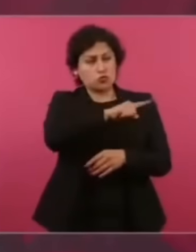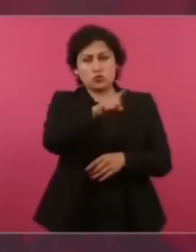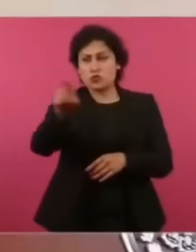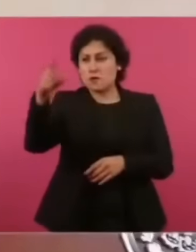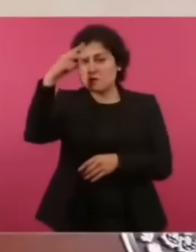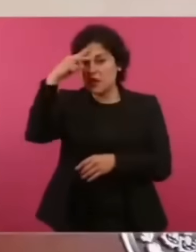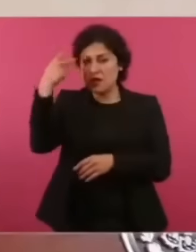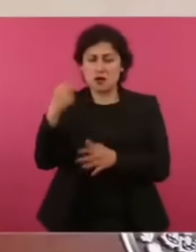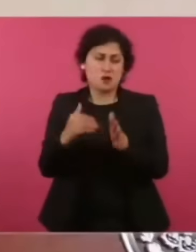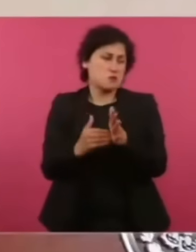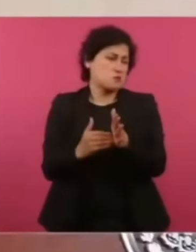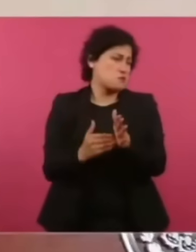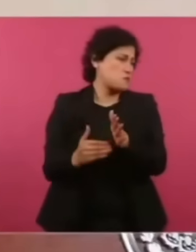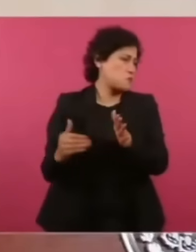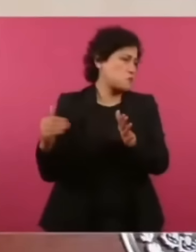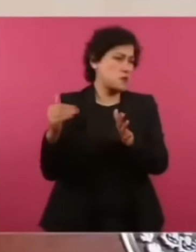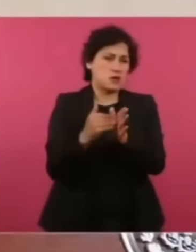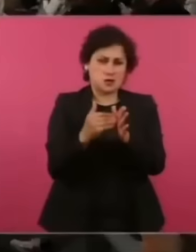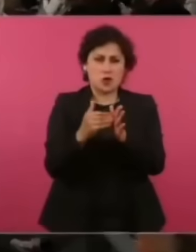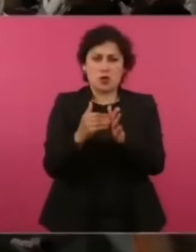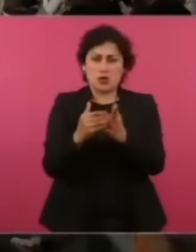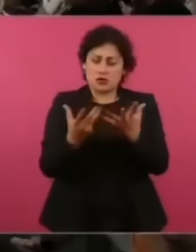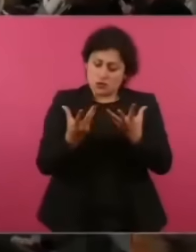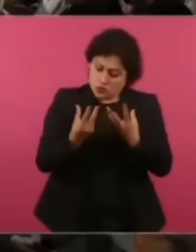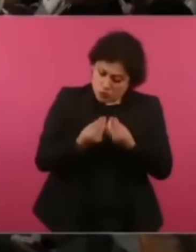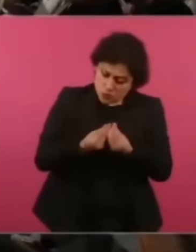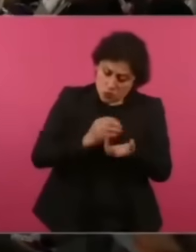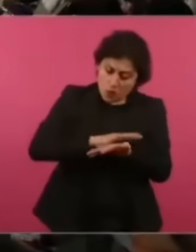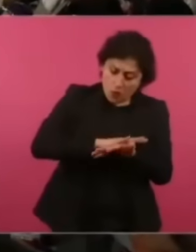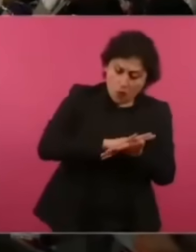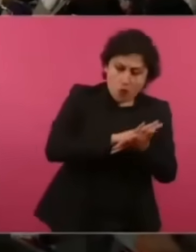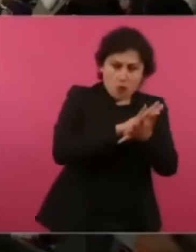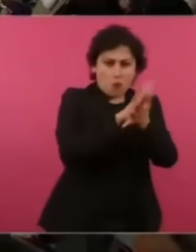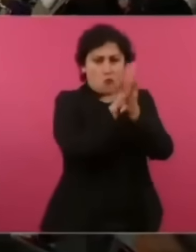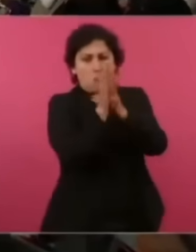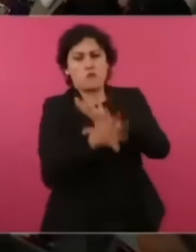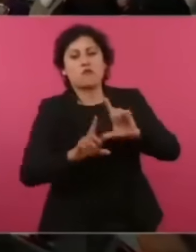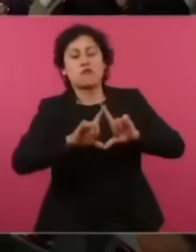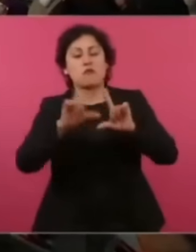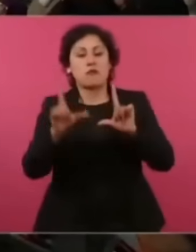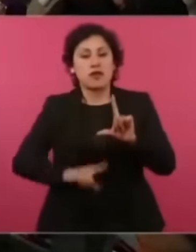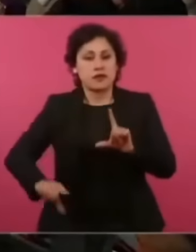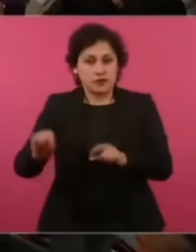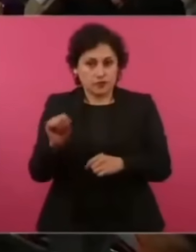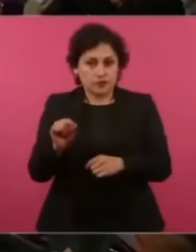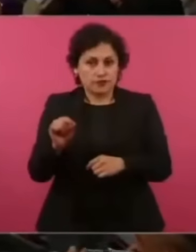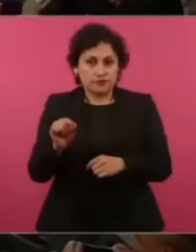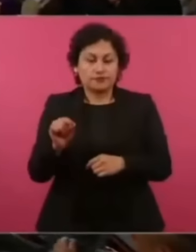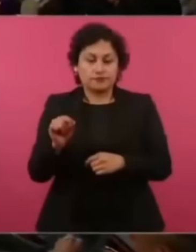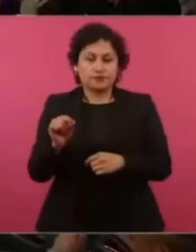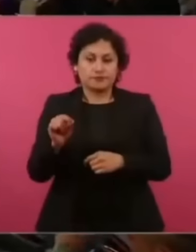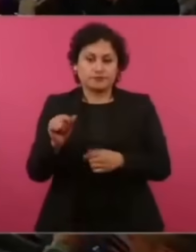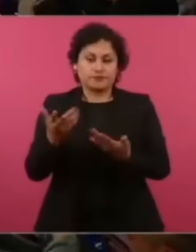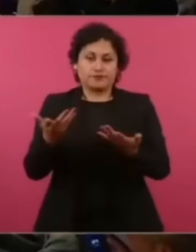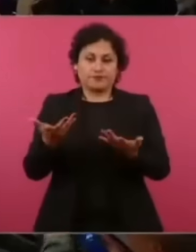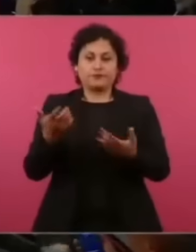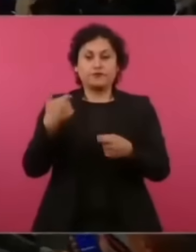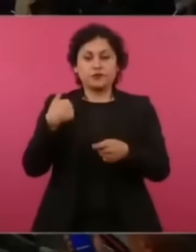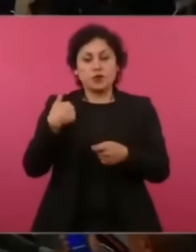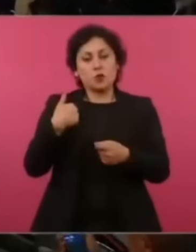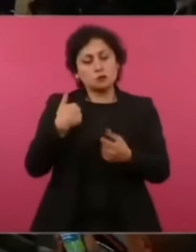para lograr la transformación de México. y me encontré